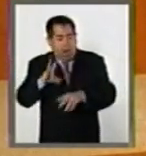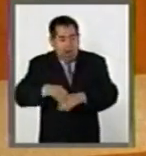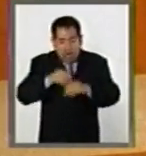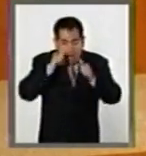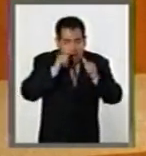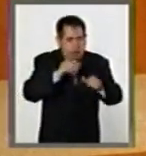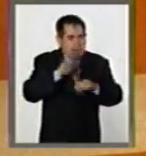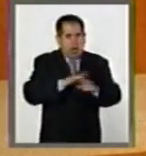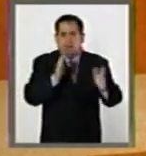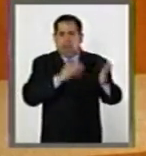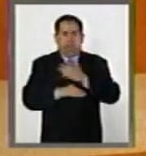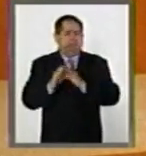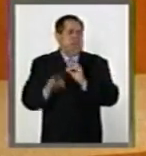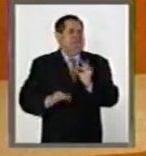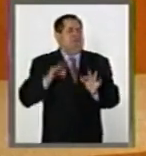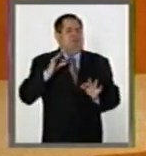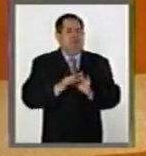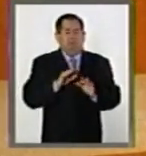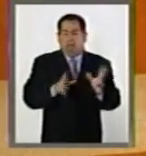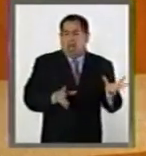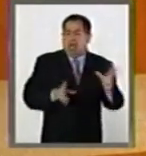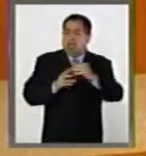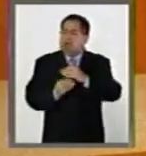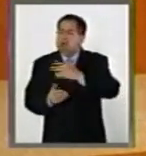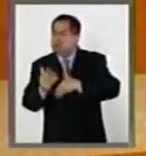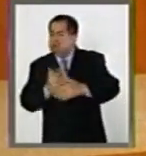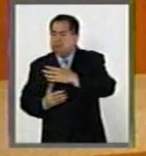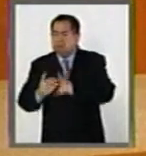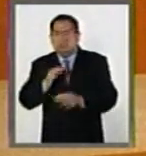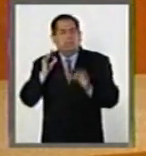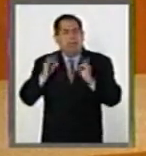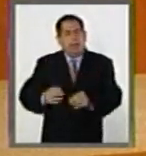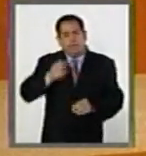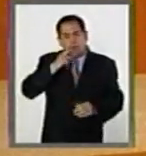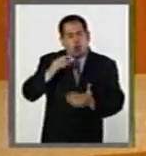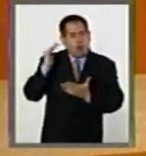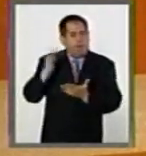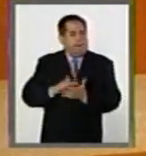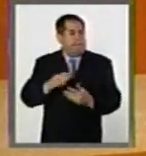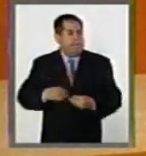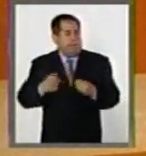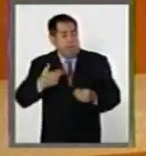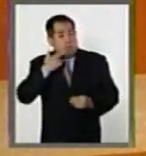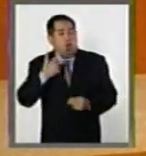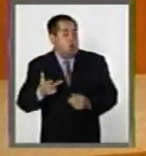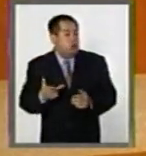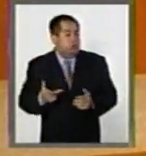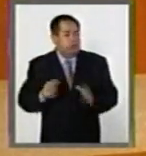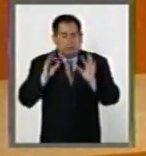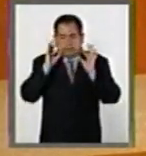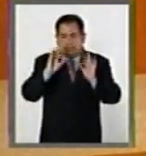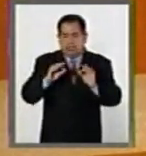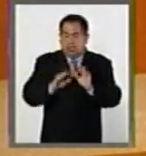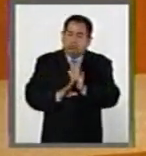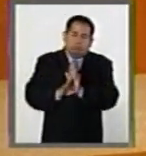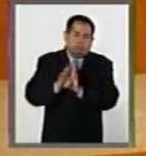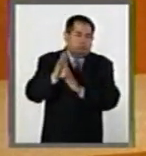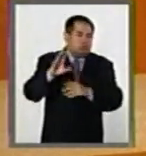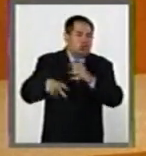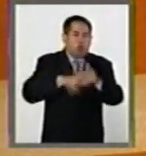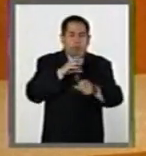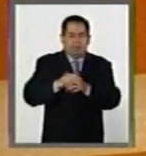para lograr que puedan ser reinsertados y tengan posibilidades de un proyecto de vida y, por supuesto, el desarrollo de todas